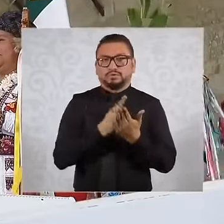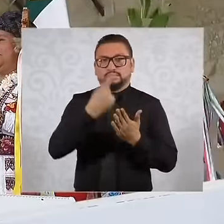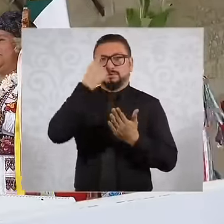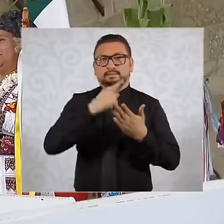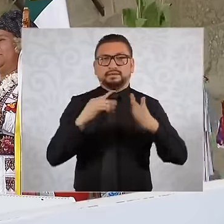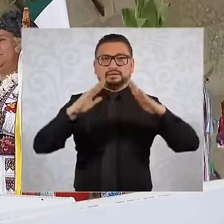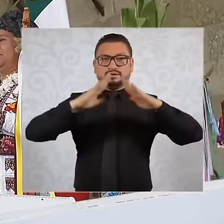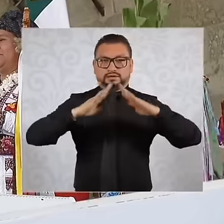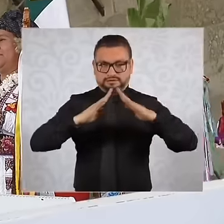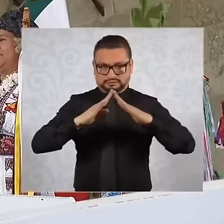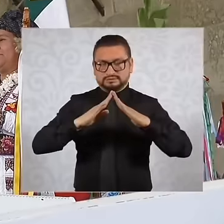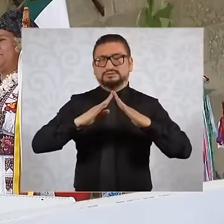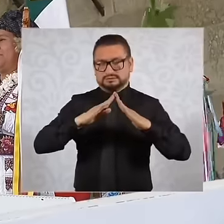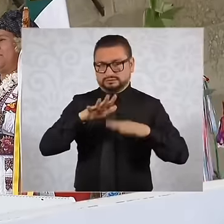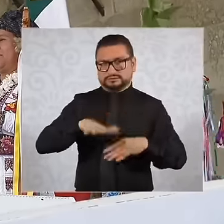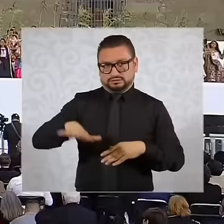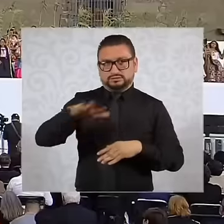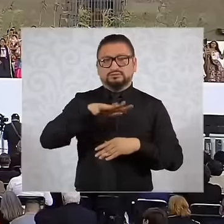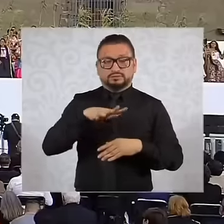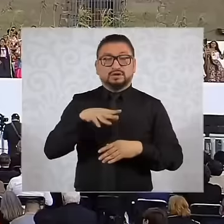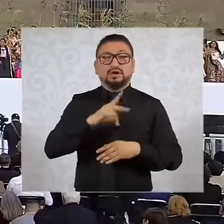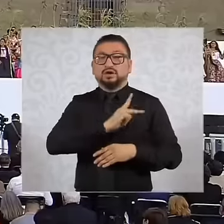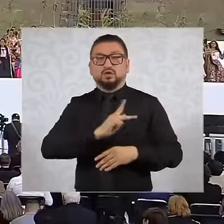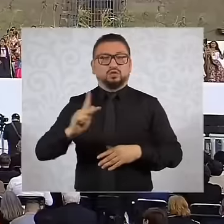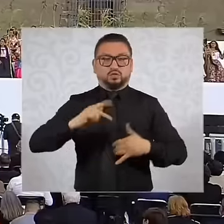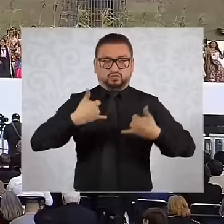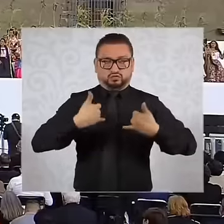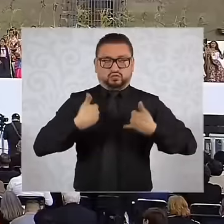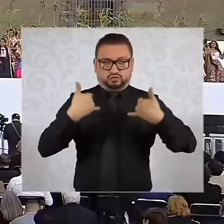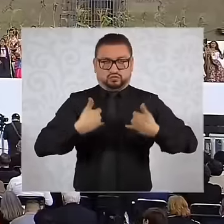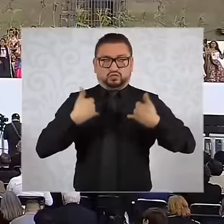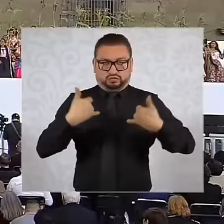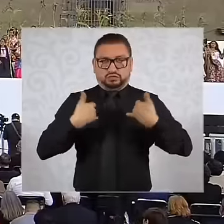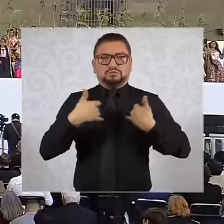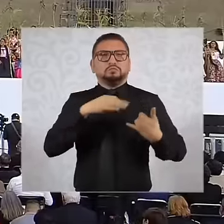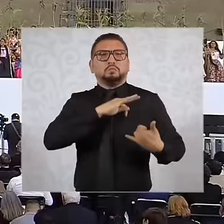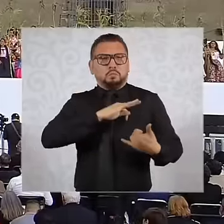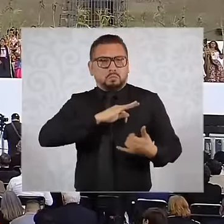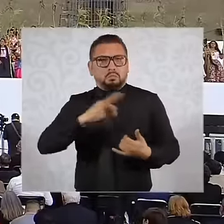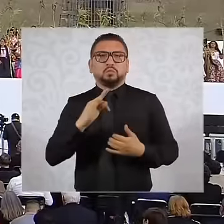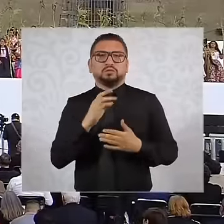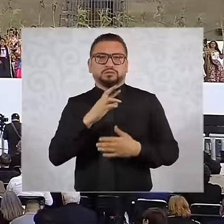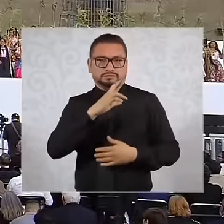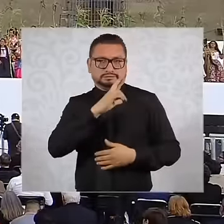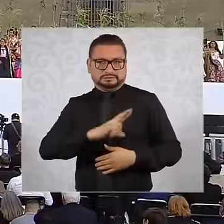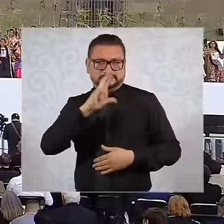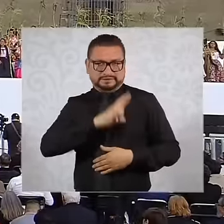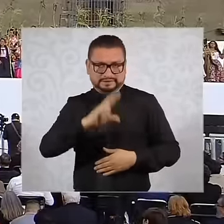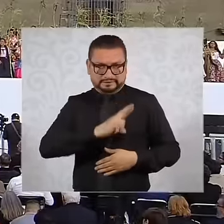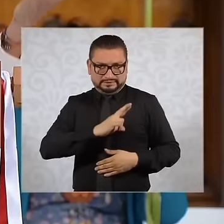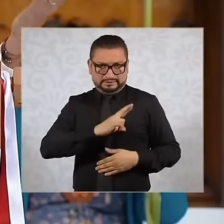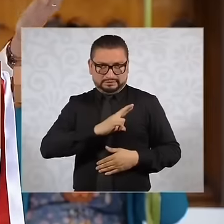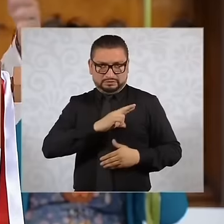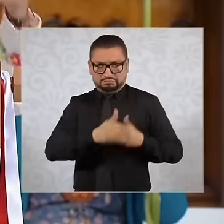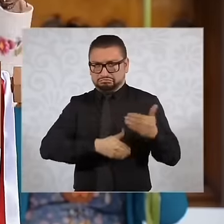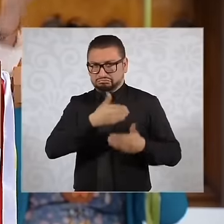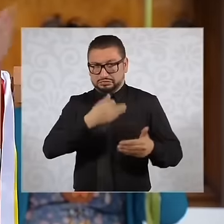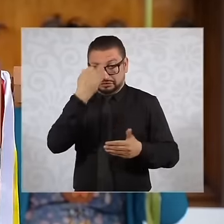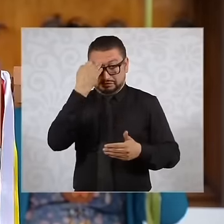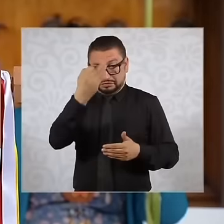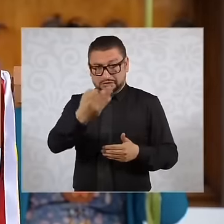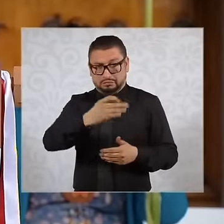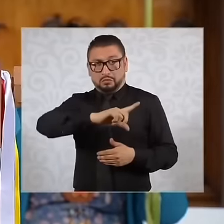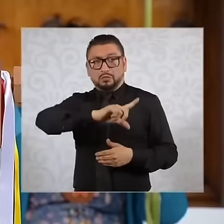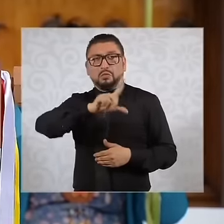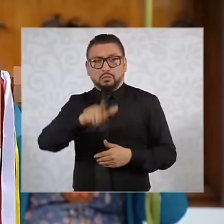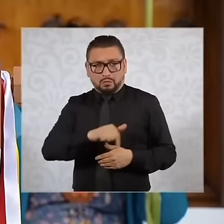vivienda popular. Las y los jóvenes podrán rentar la vivienda y después de un tiempo